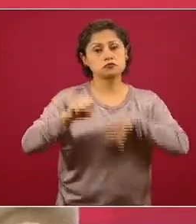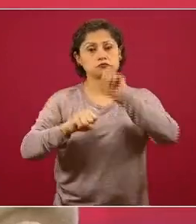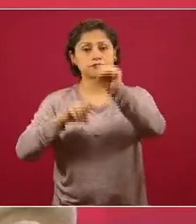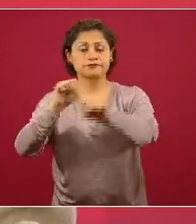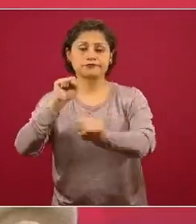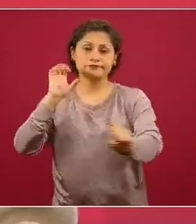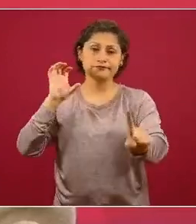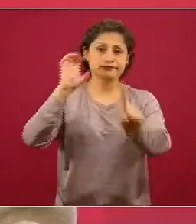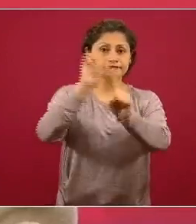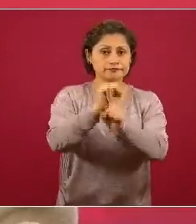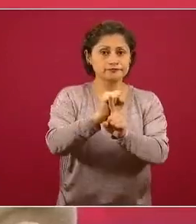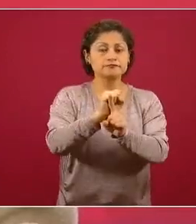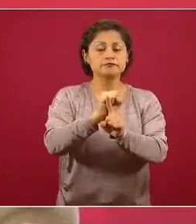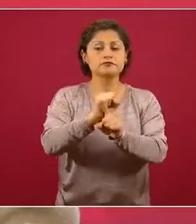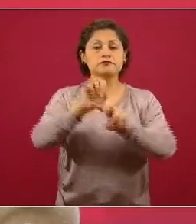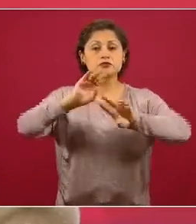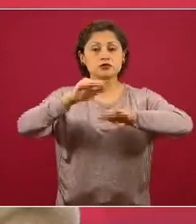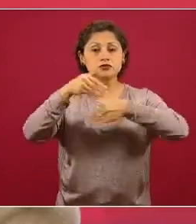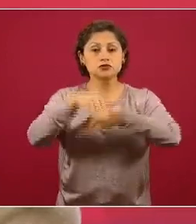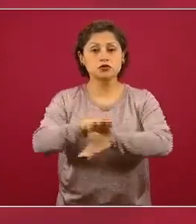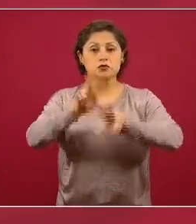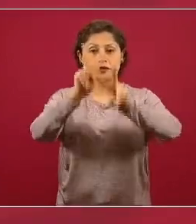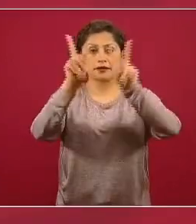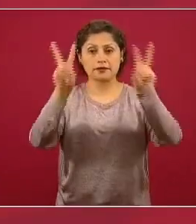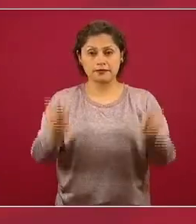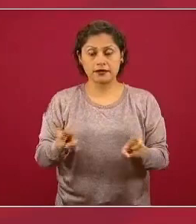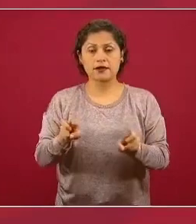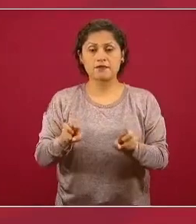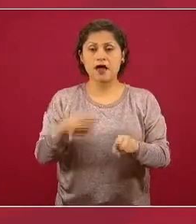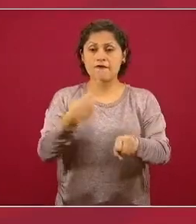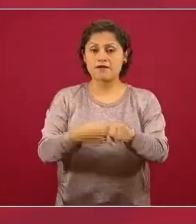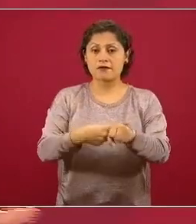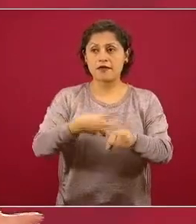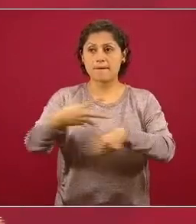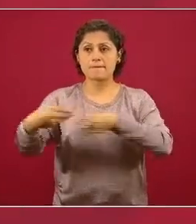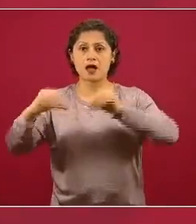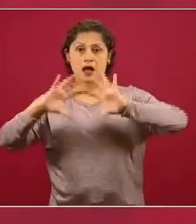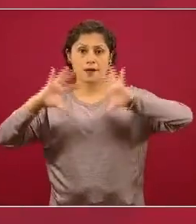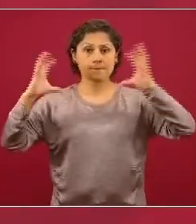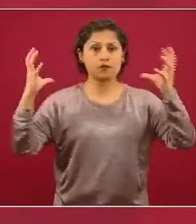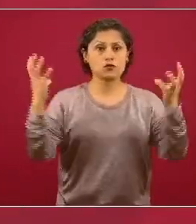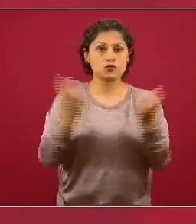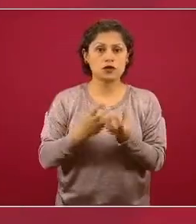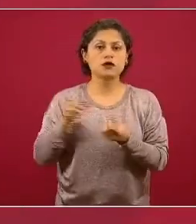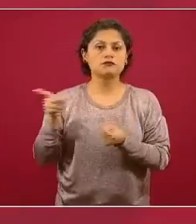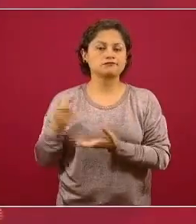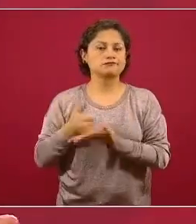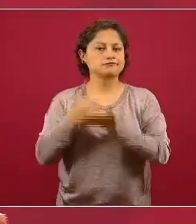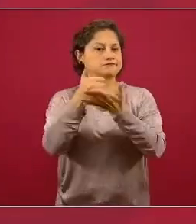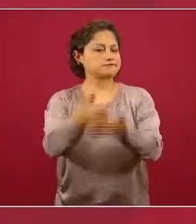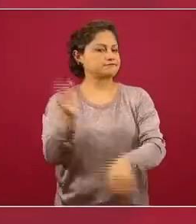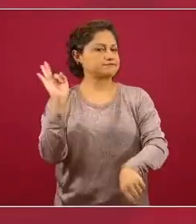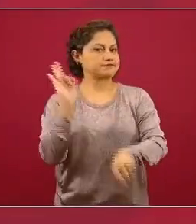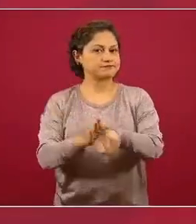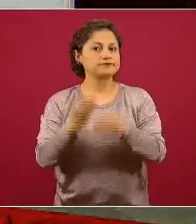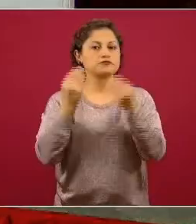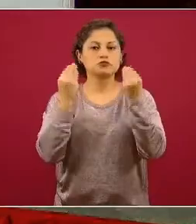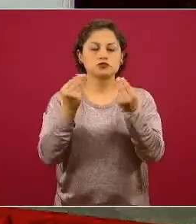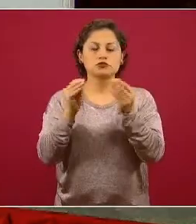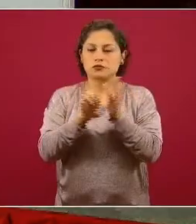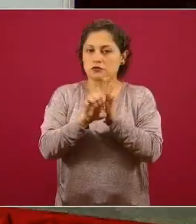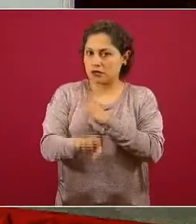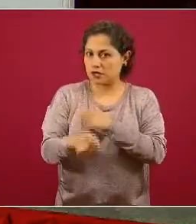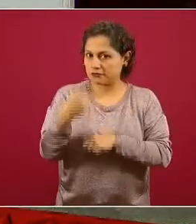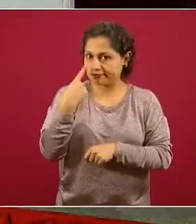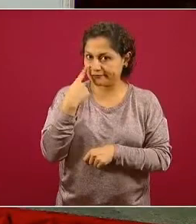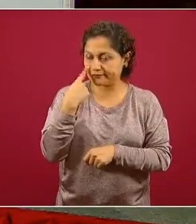organización en materia de prevención y control de enfermedades a nivel mundial son por demás sobresalientes. Uno de los más